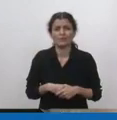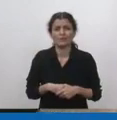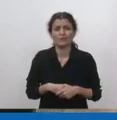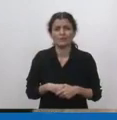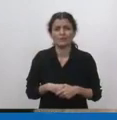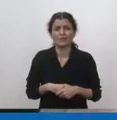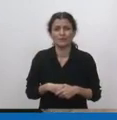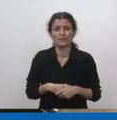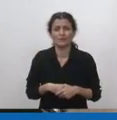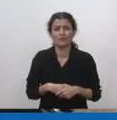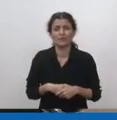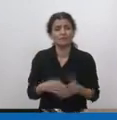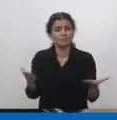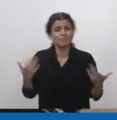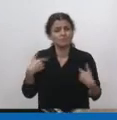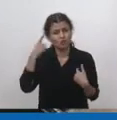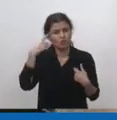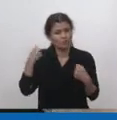Y coincido